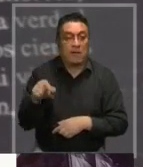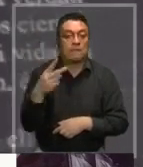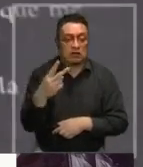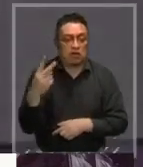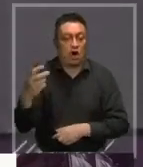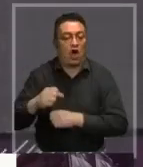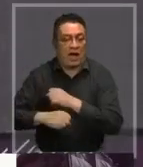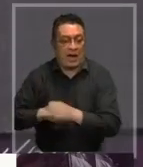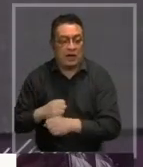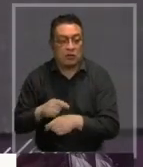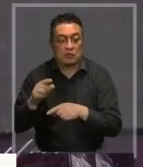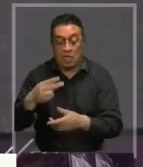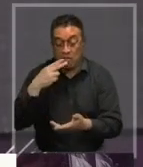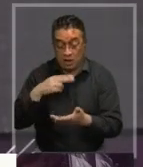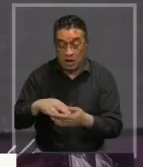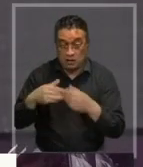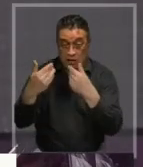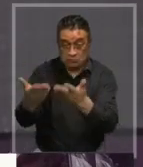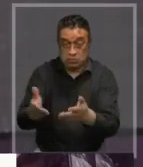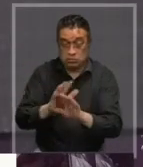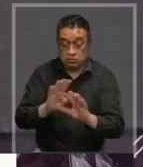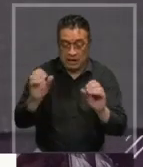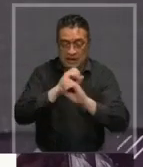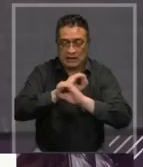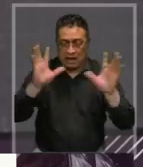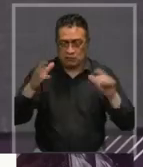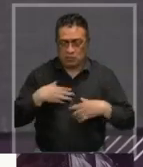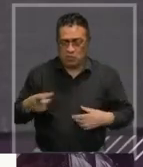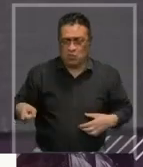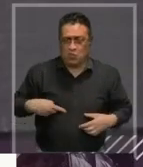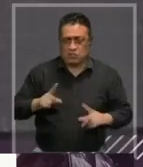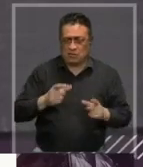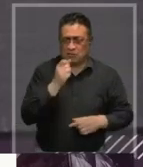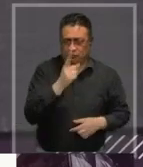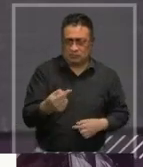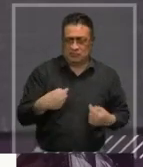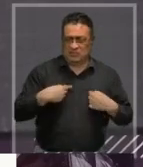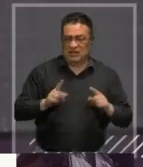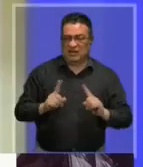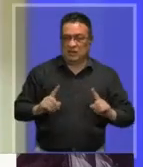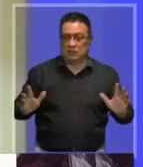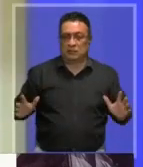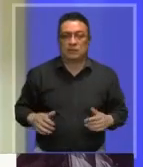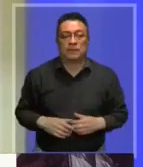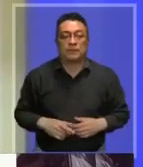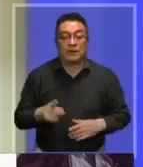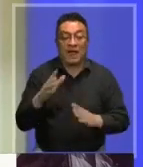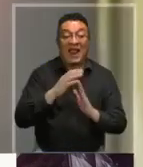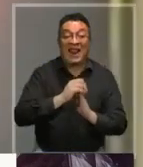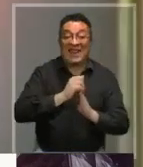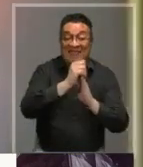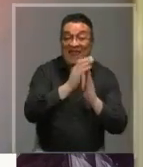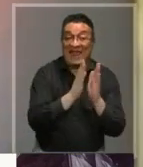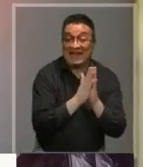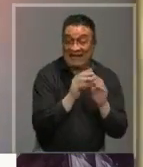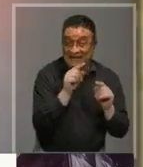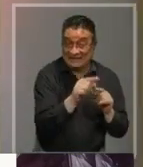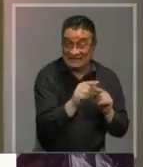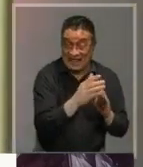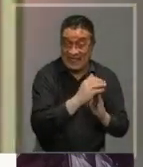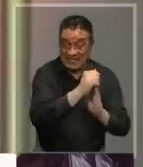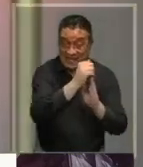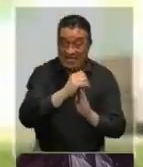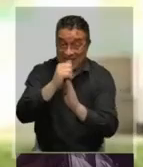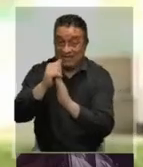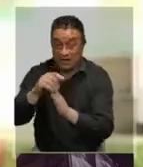años con esta carta espero dejar en claro mi inocencia a lo que se me acusa los líderes de la iglesia del Espíritu Santo